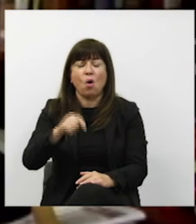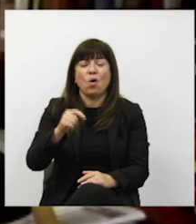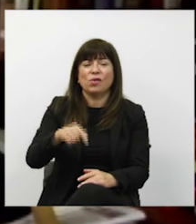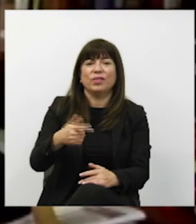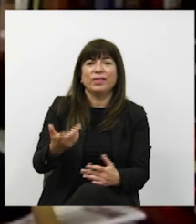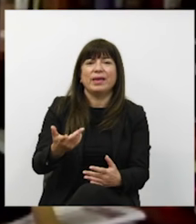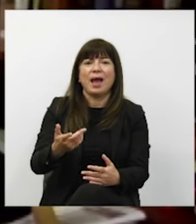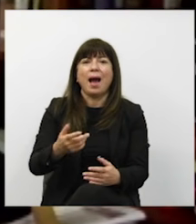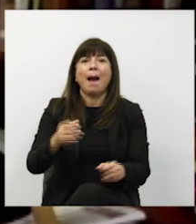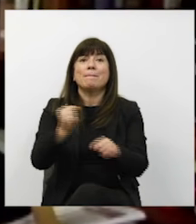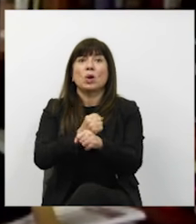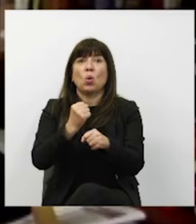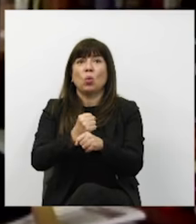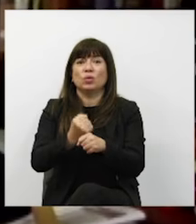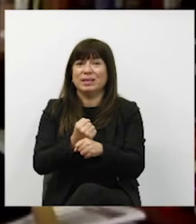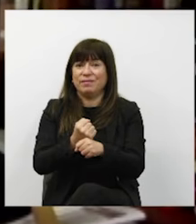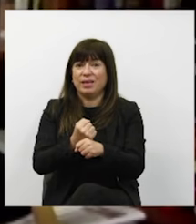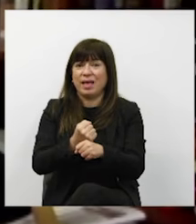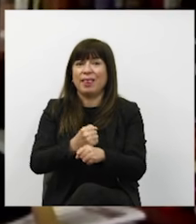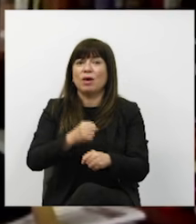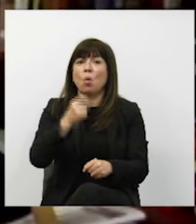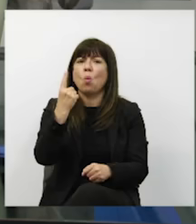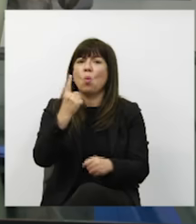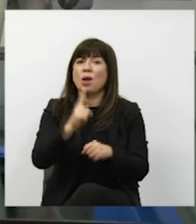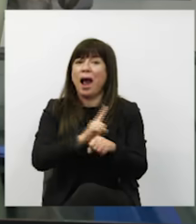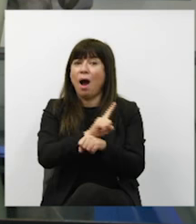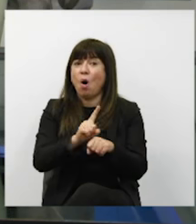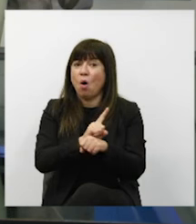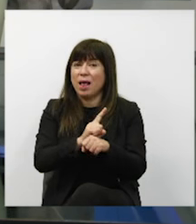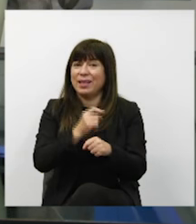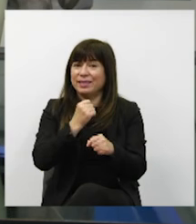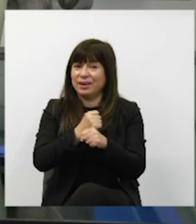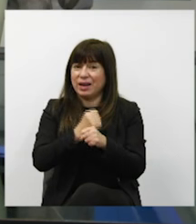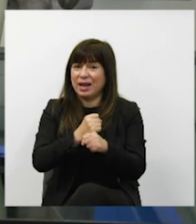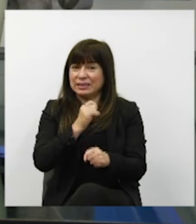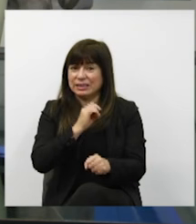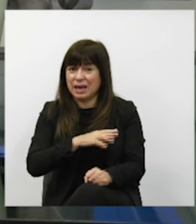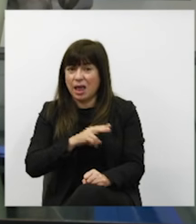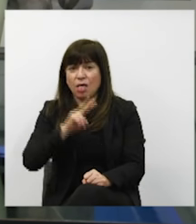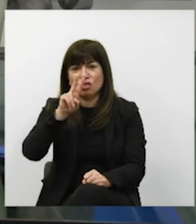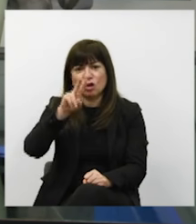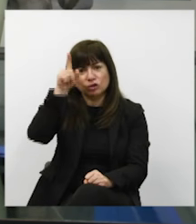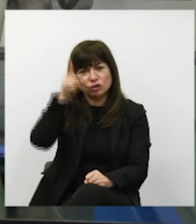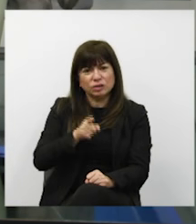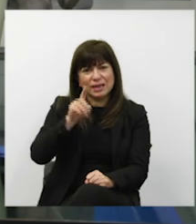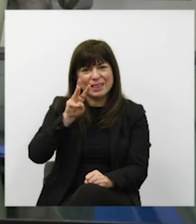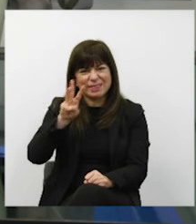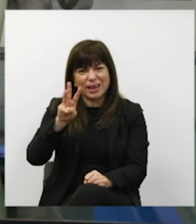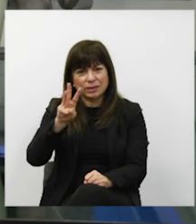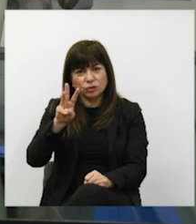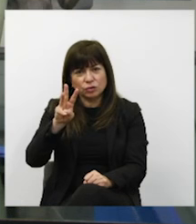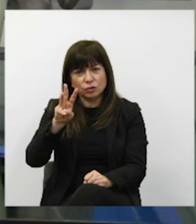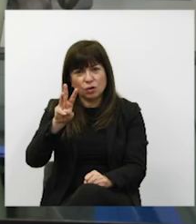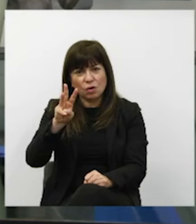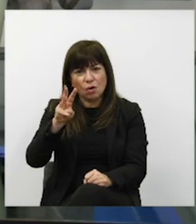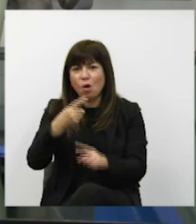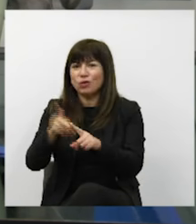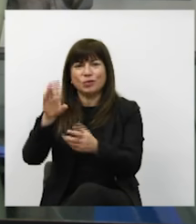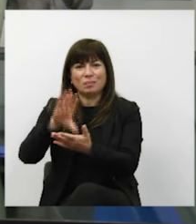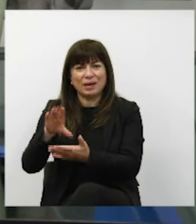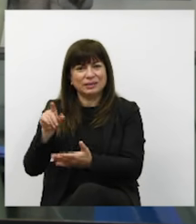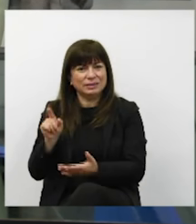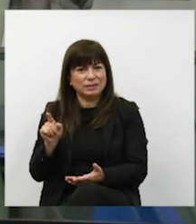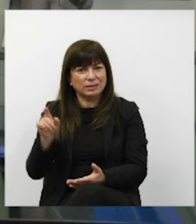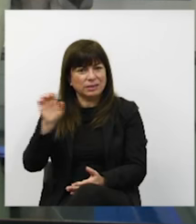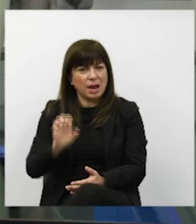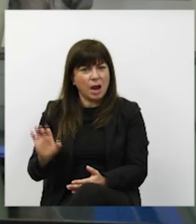la productividad por hora trabajada en Chile es dos tercios de la de Nueva Zelanda. Y no